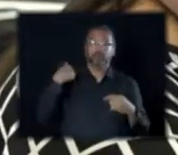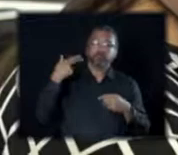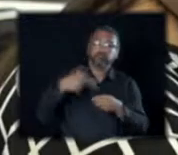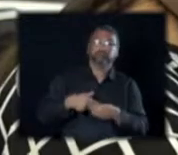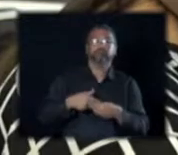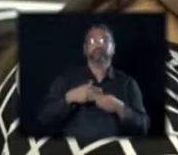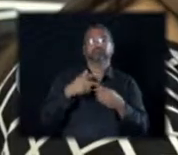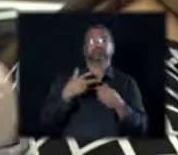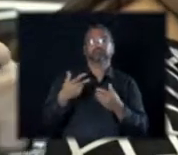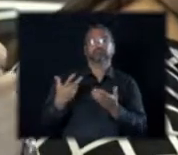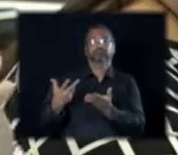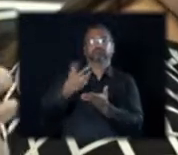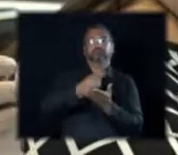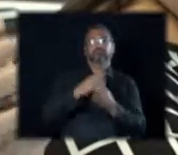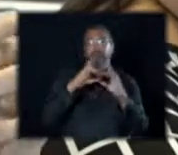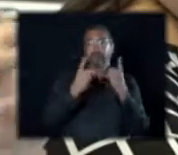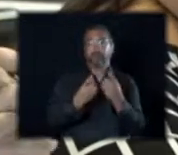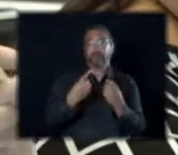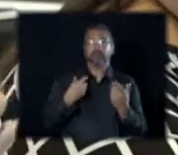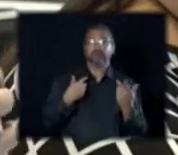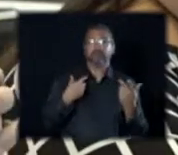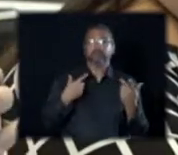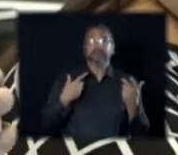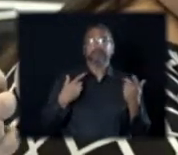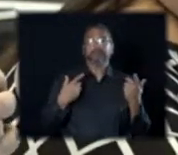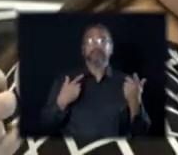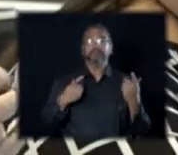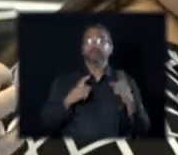Hacienda, me parece que